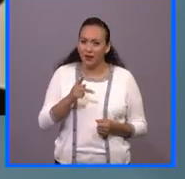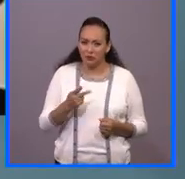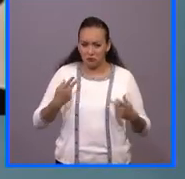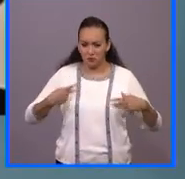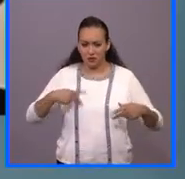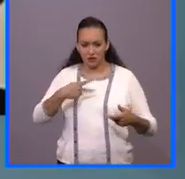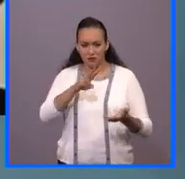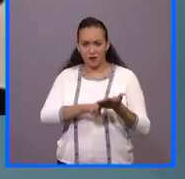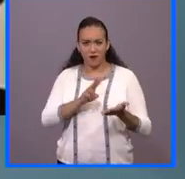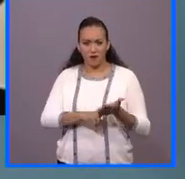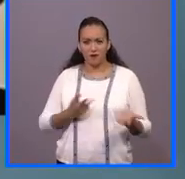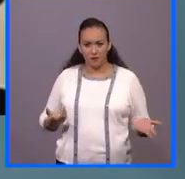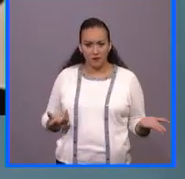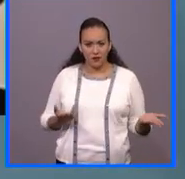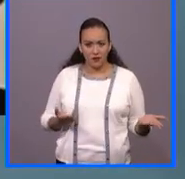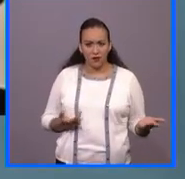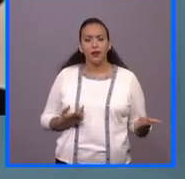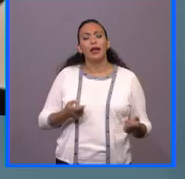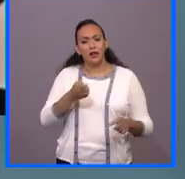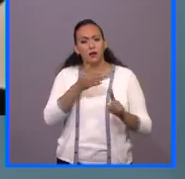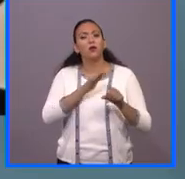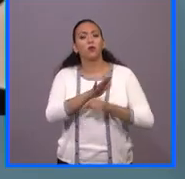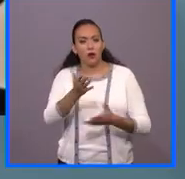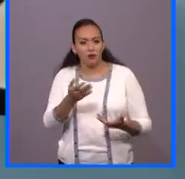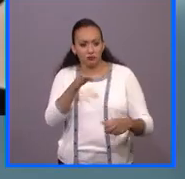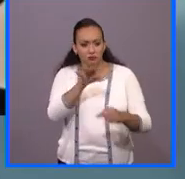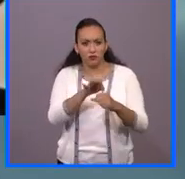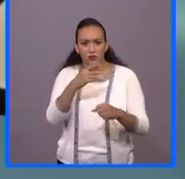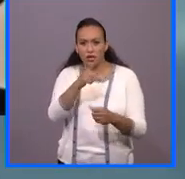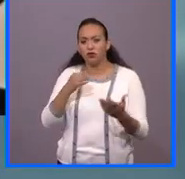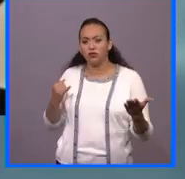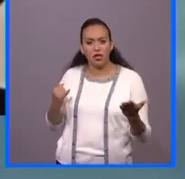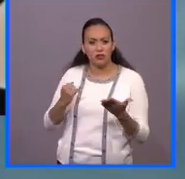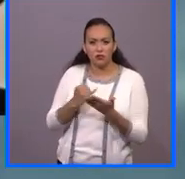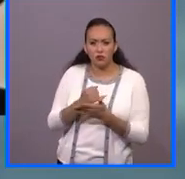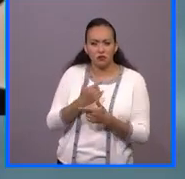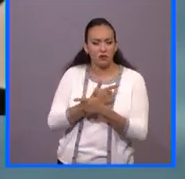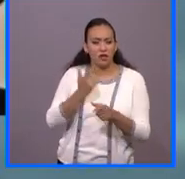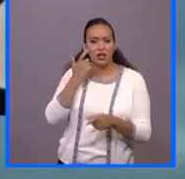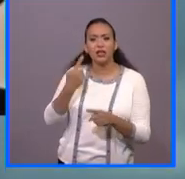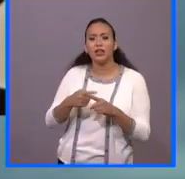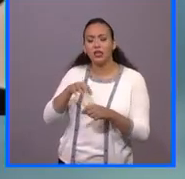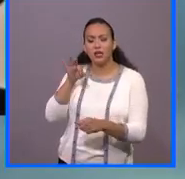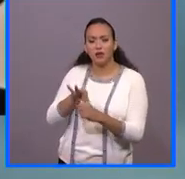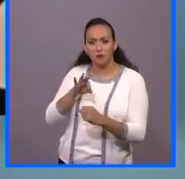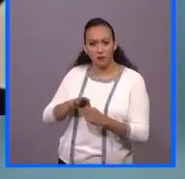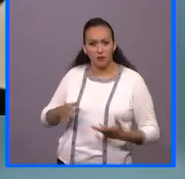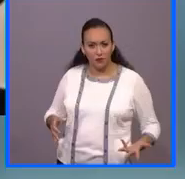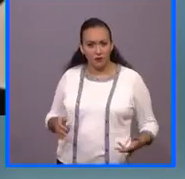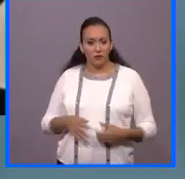esta elección no tiene otros mecanismos que tradicionalmente se han encontrado en la elección de partidos de vigilancia